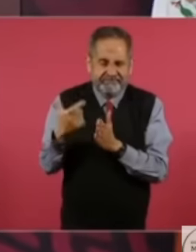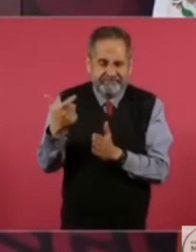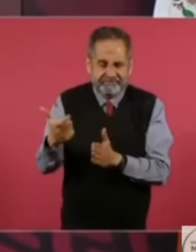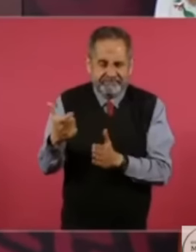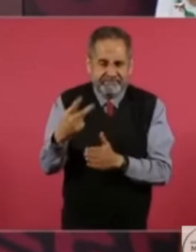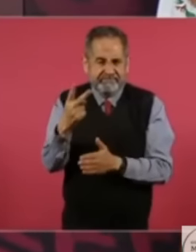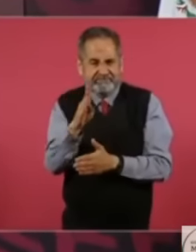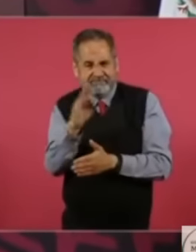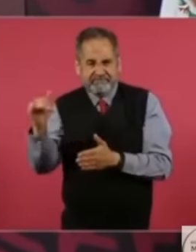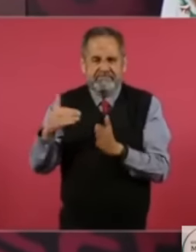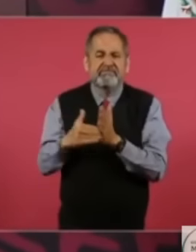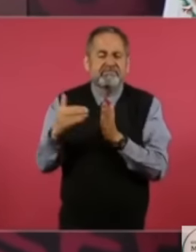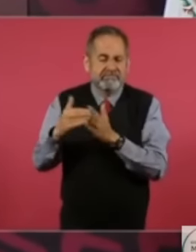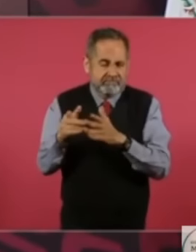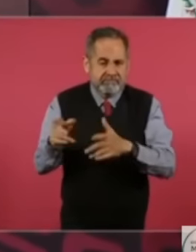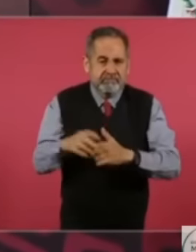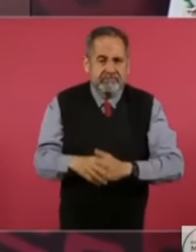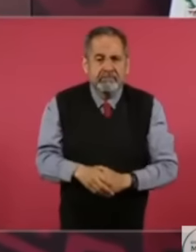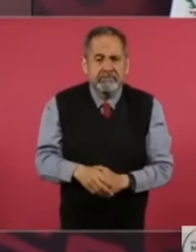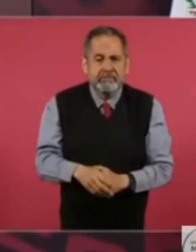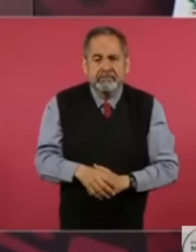2 billones de pesos. Sí.